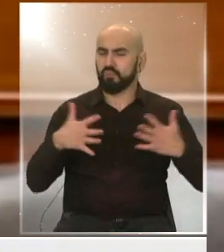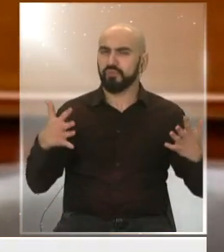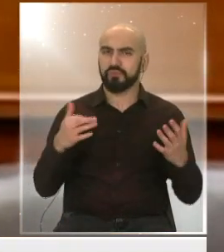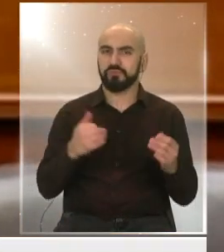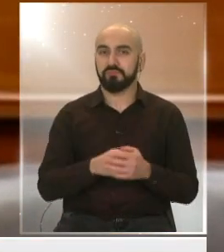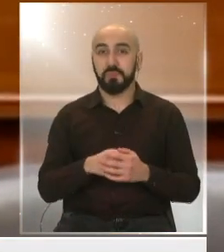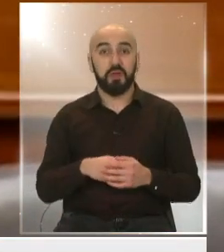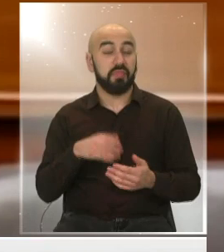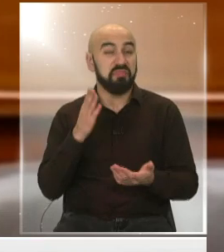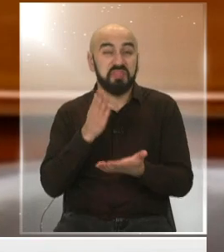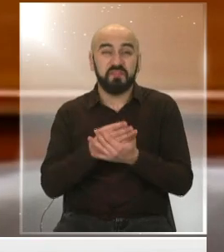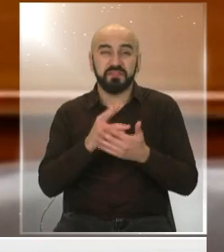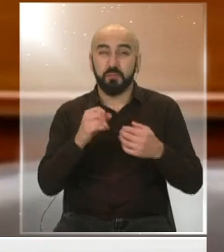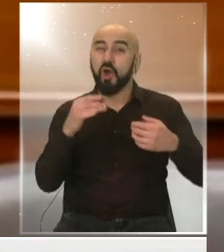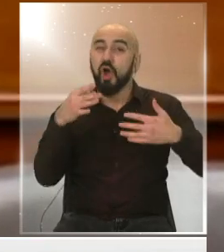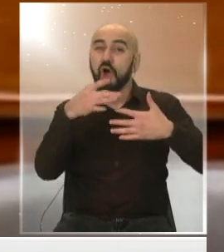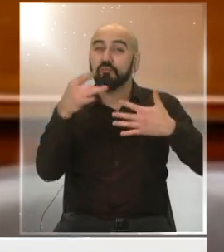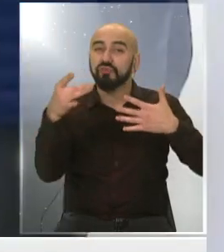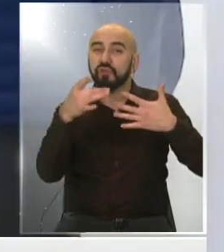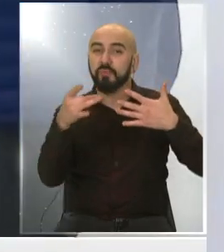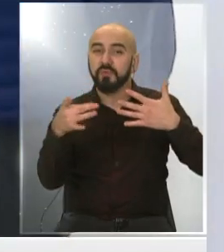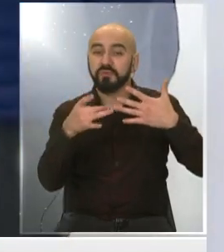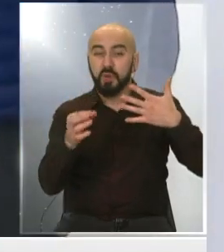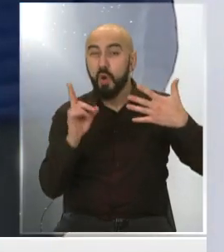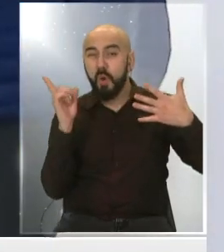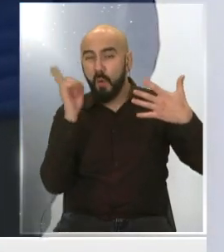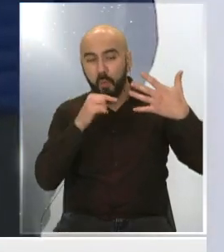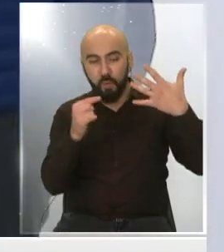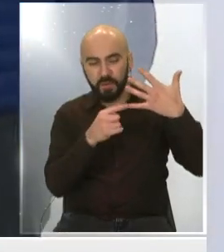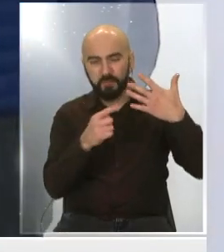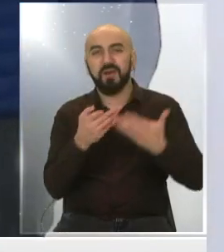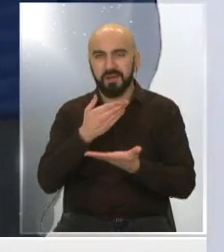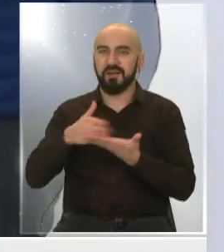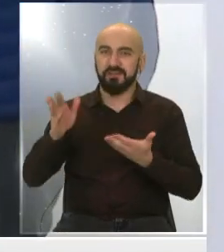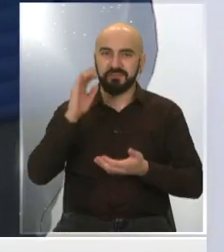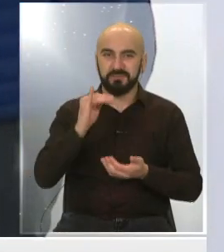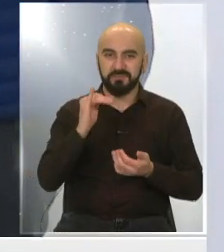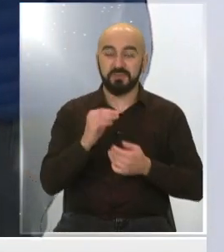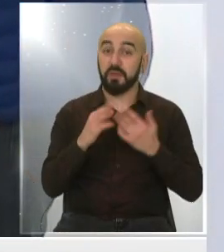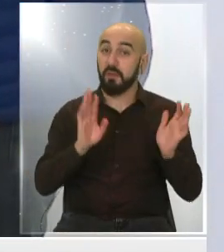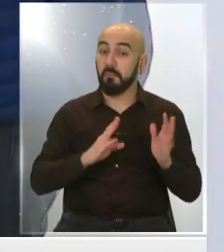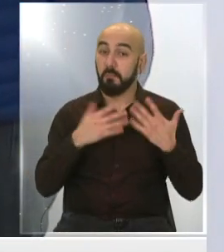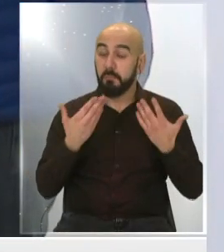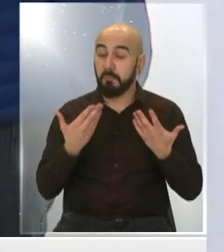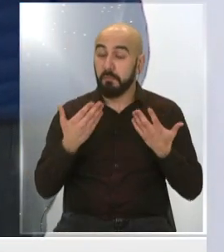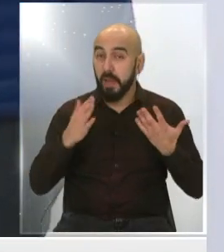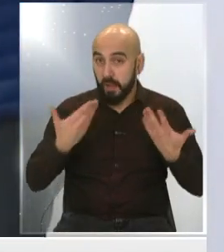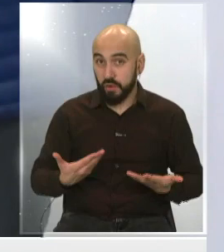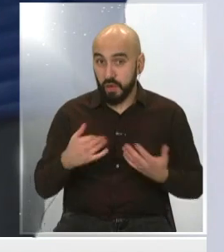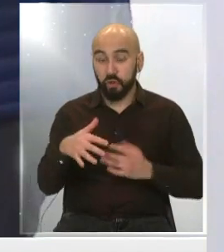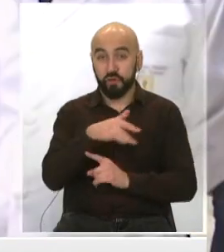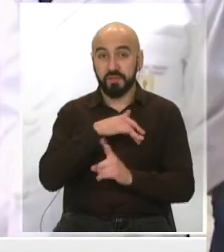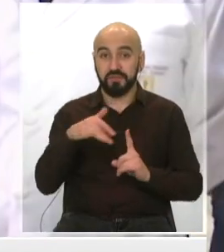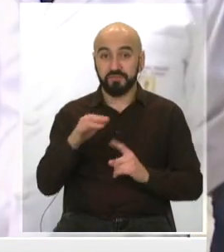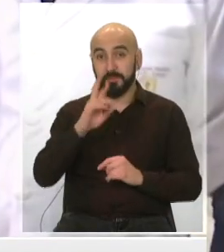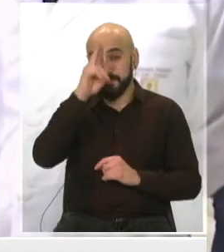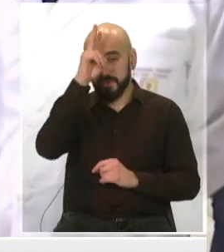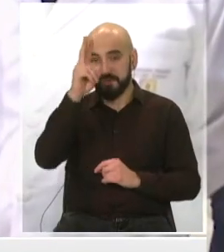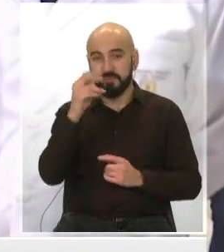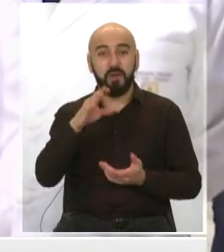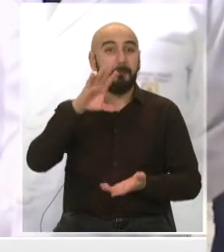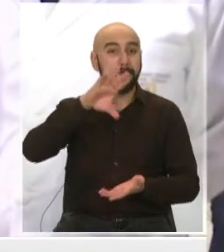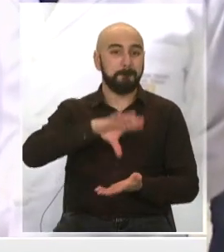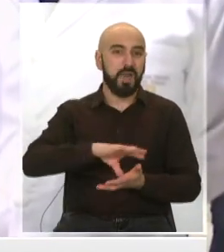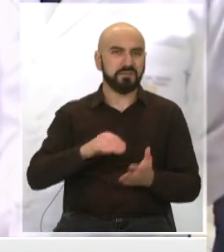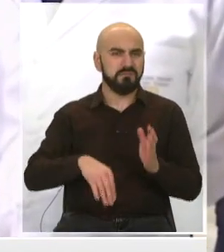hayan agotado todas las vías, ¿sí? Que en el contexto que está atravesando Perú ahora, que es uno de los países de la